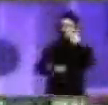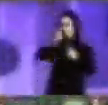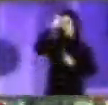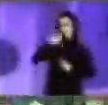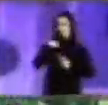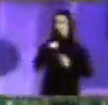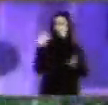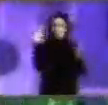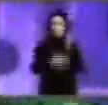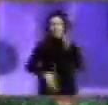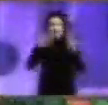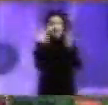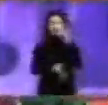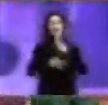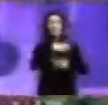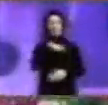Quiero